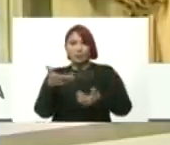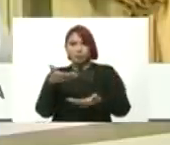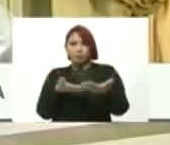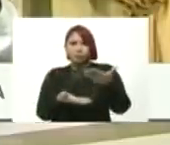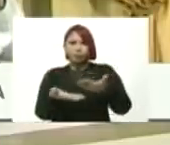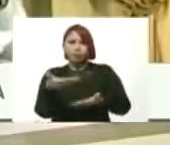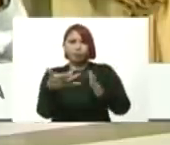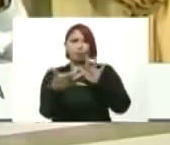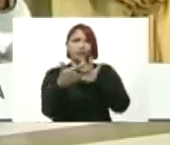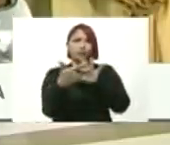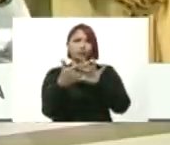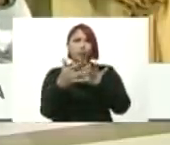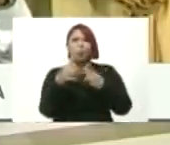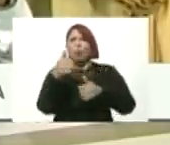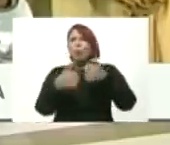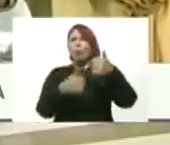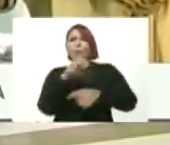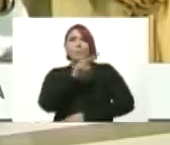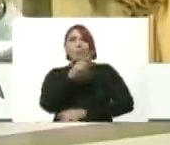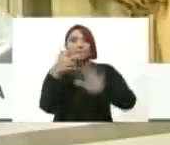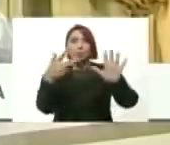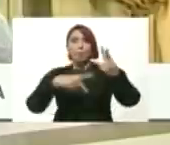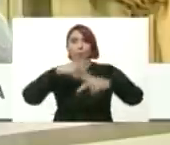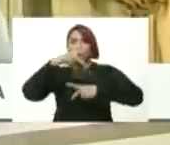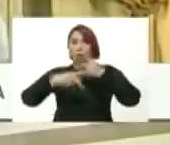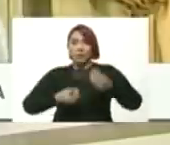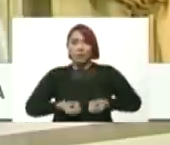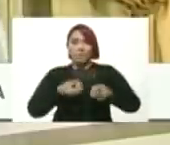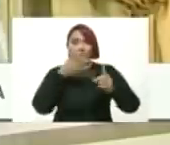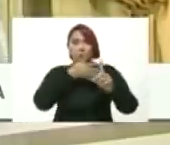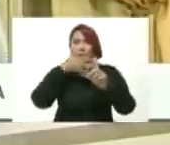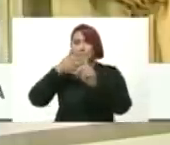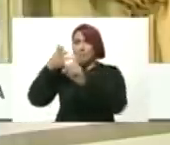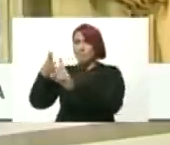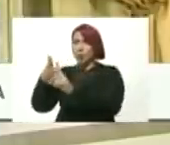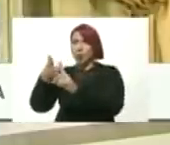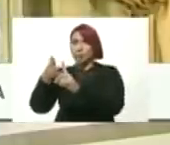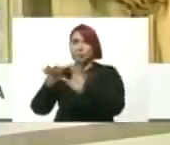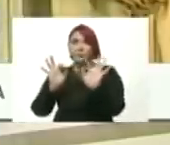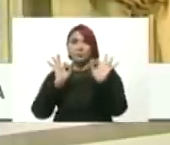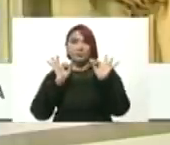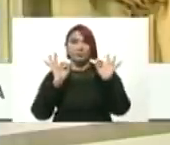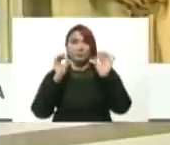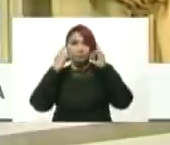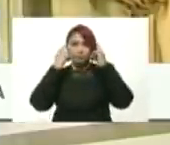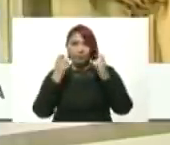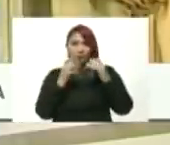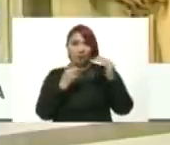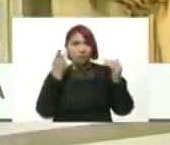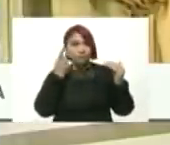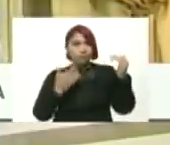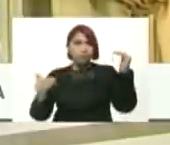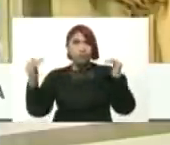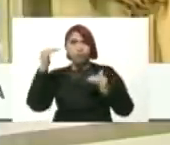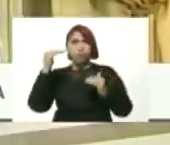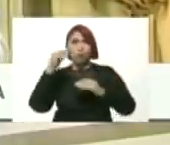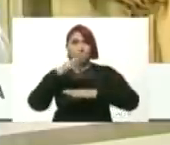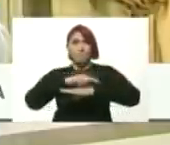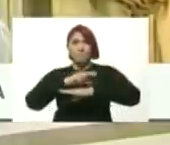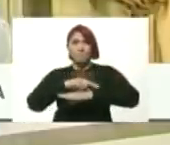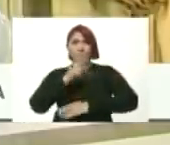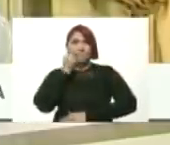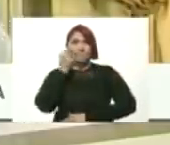cuáles son los 28 programas que estamos dando de formación especialización y posgrado de los médicos y